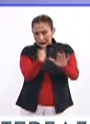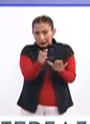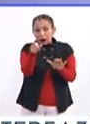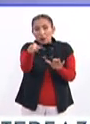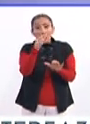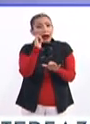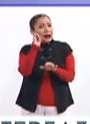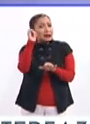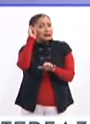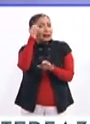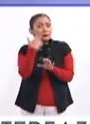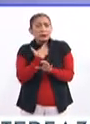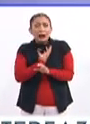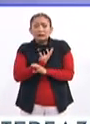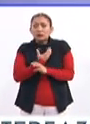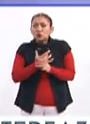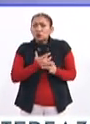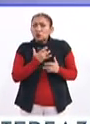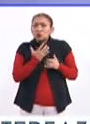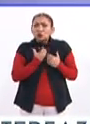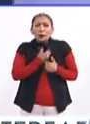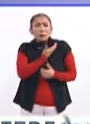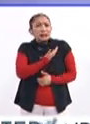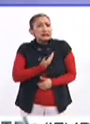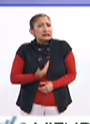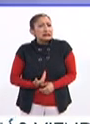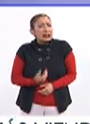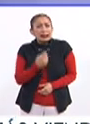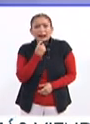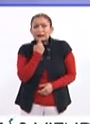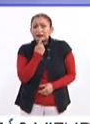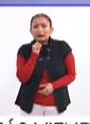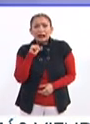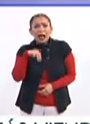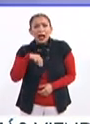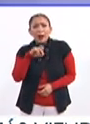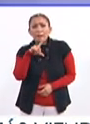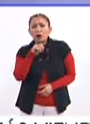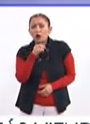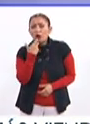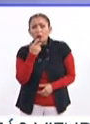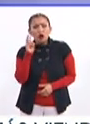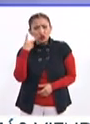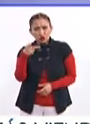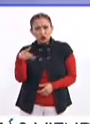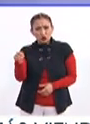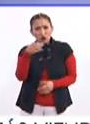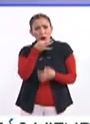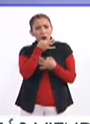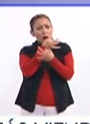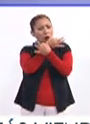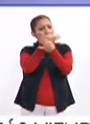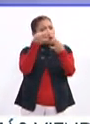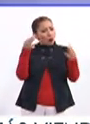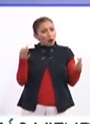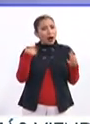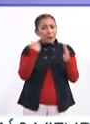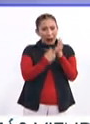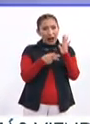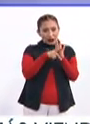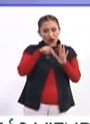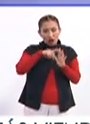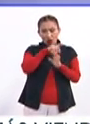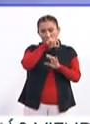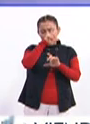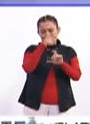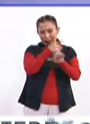ayer fue absolutamente conmovedor escuchar al presidente de la República, el presidente López Obrador, en su mensaje en Palacio